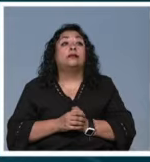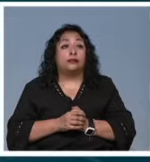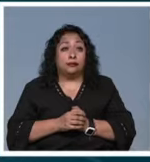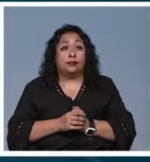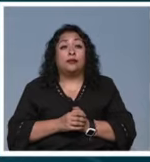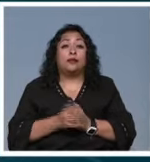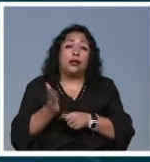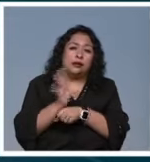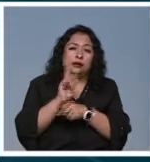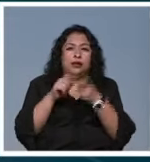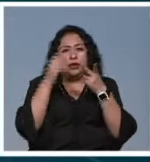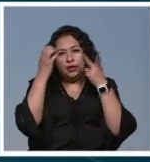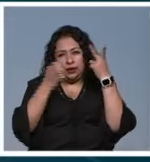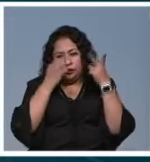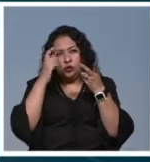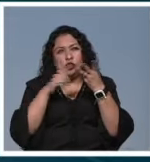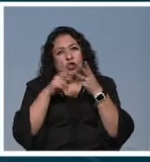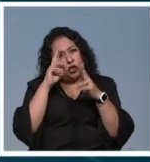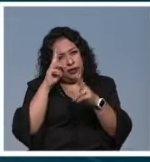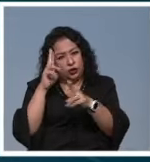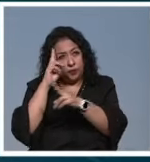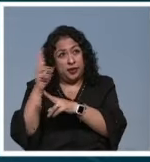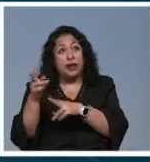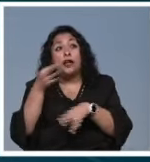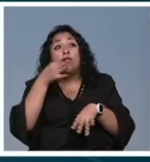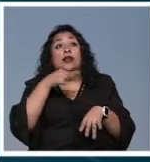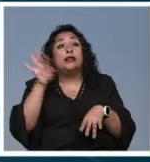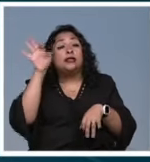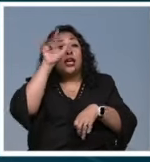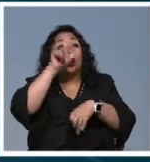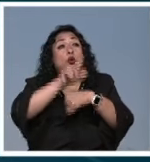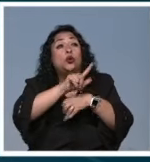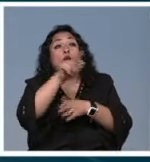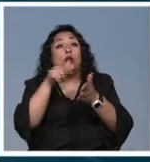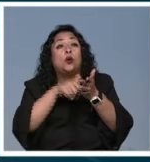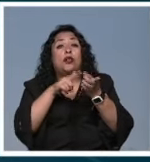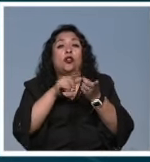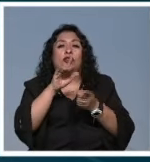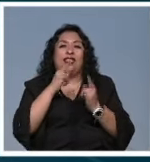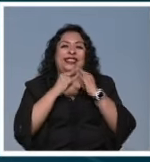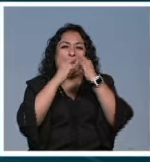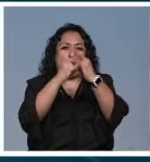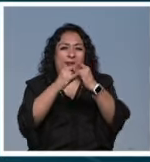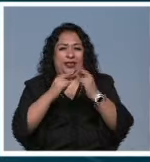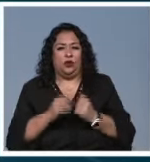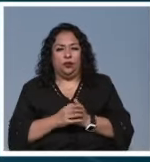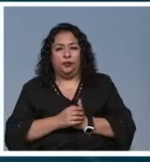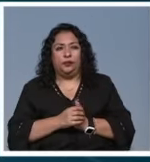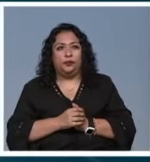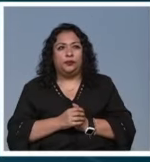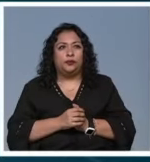Entre cine, exposiciones y homenajes, celebra la cultura en el barrio de Tepito.